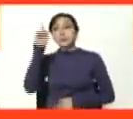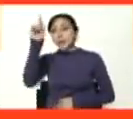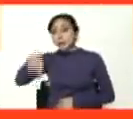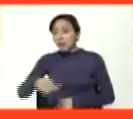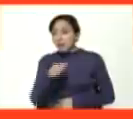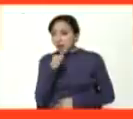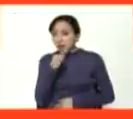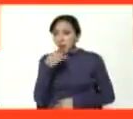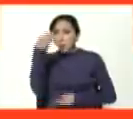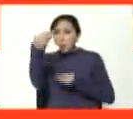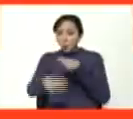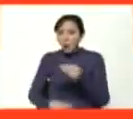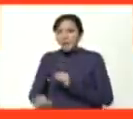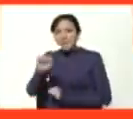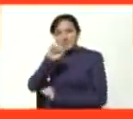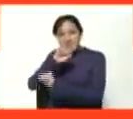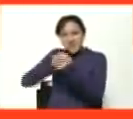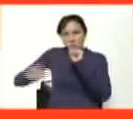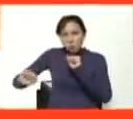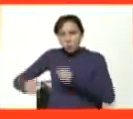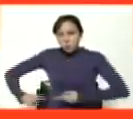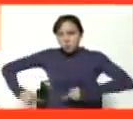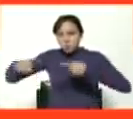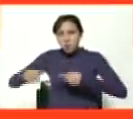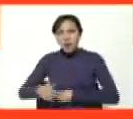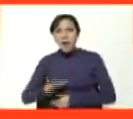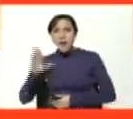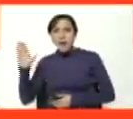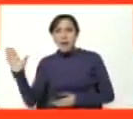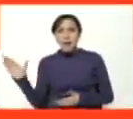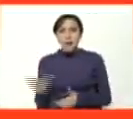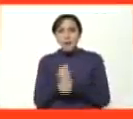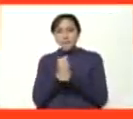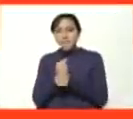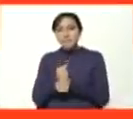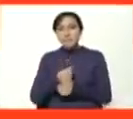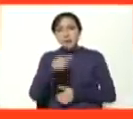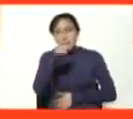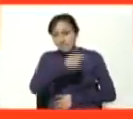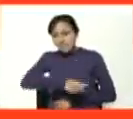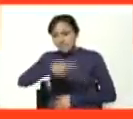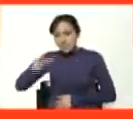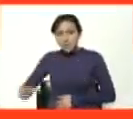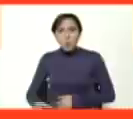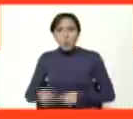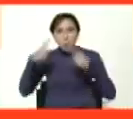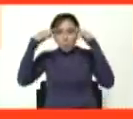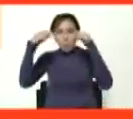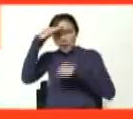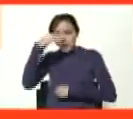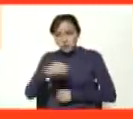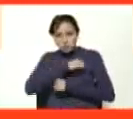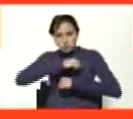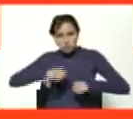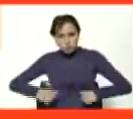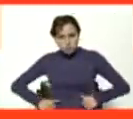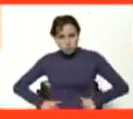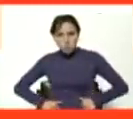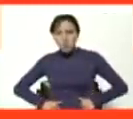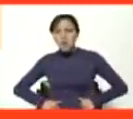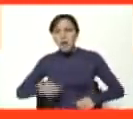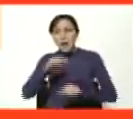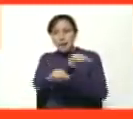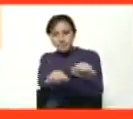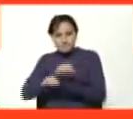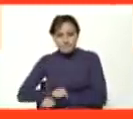en las acciones de combate, fueron capturados 8 profesionales militares, de quienes